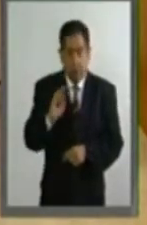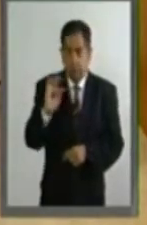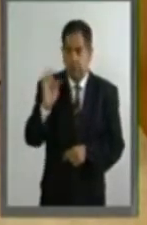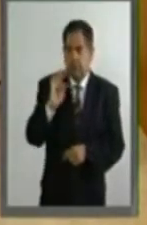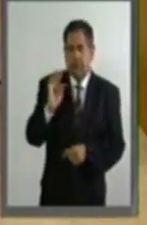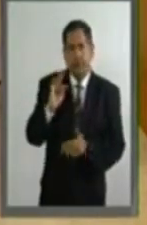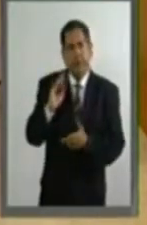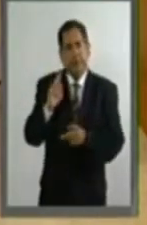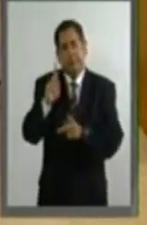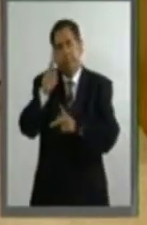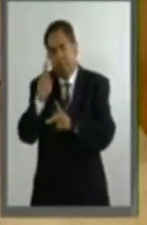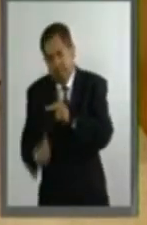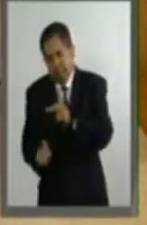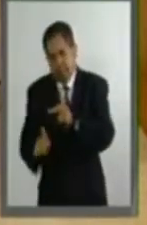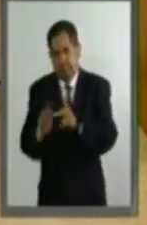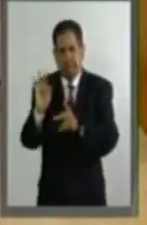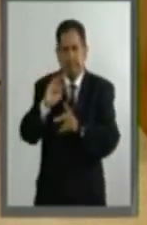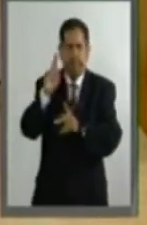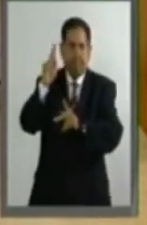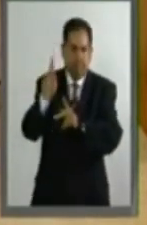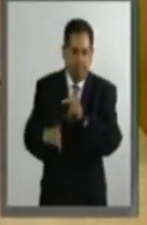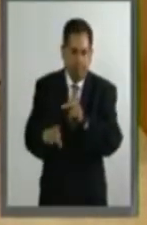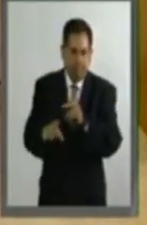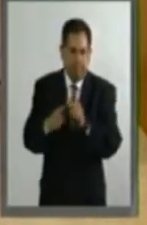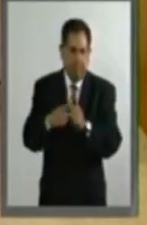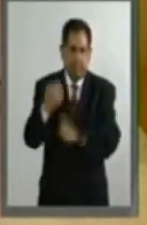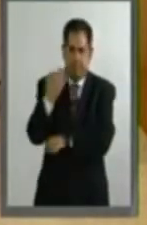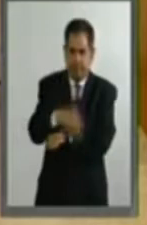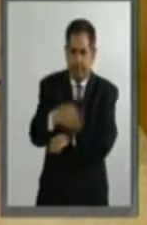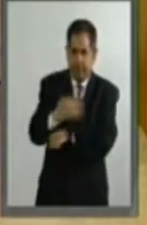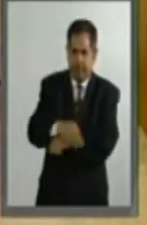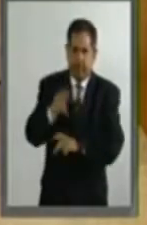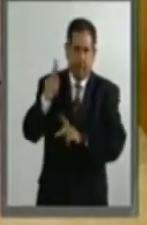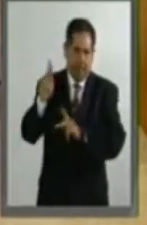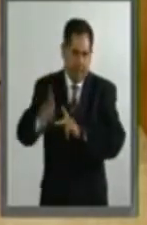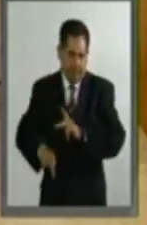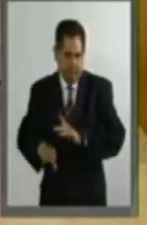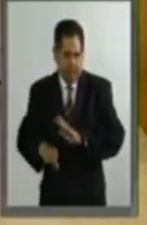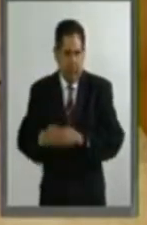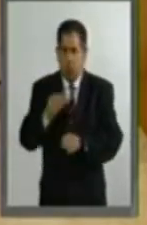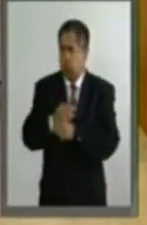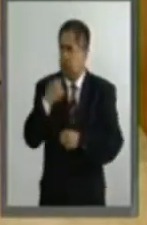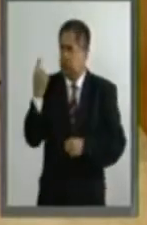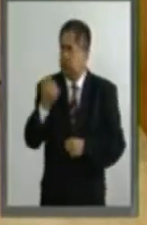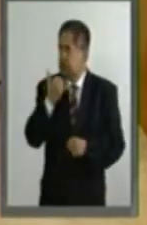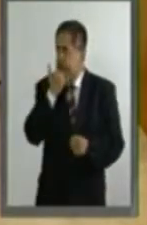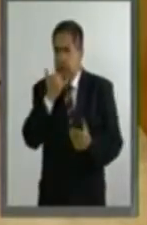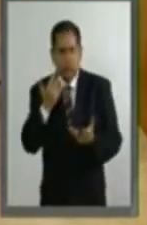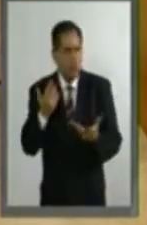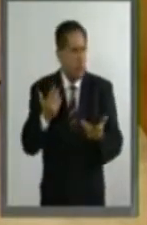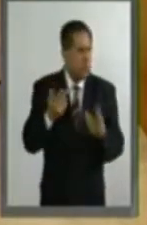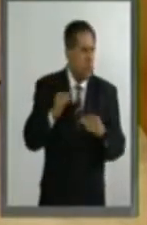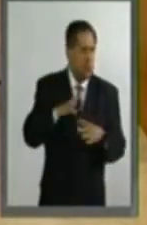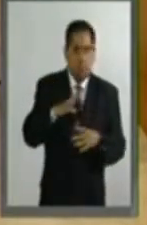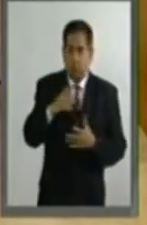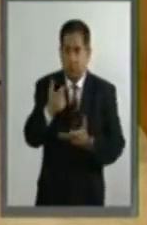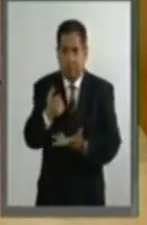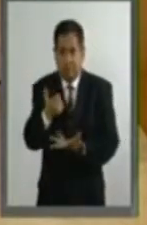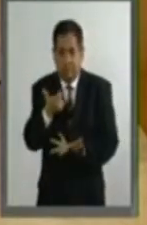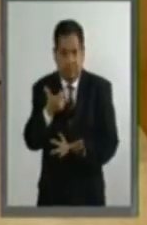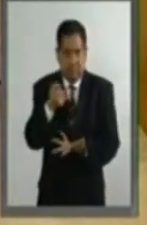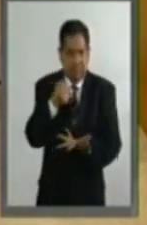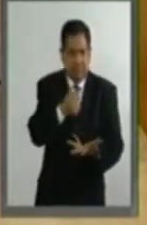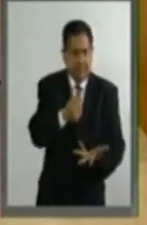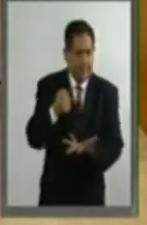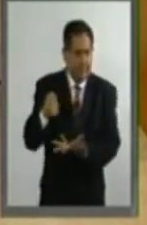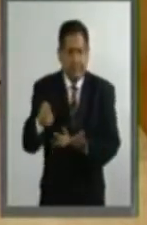término correcto, de manera temporal y de acuerdo a las circunstancias, no solamente presupuestales, sino